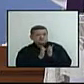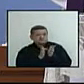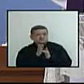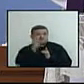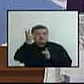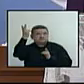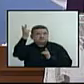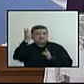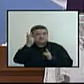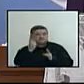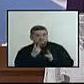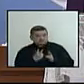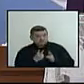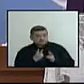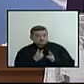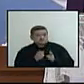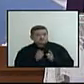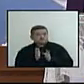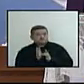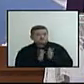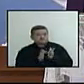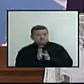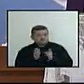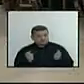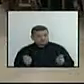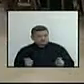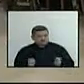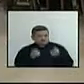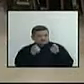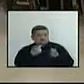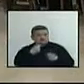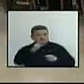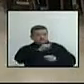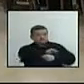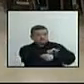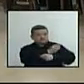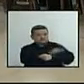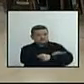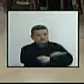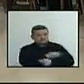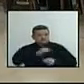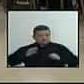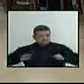gloriosa venida de nuestro Salvador Jesucristo.